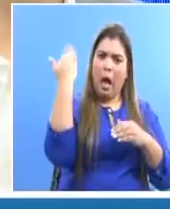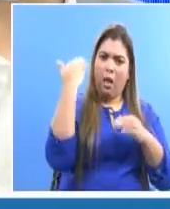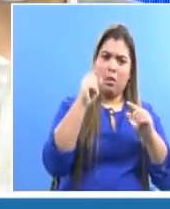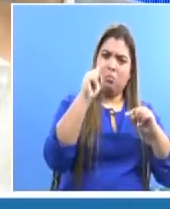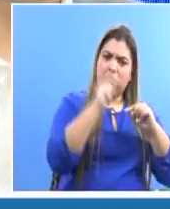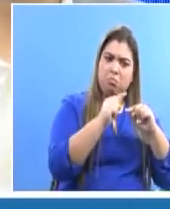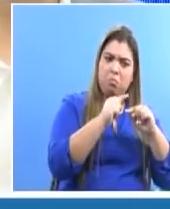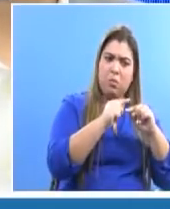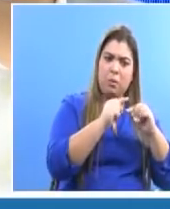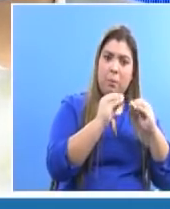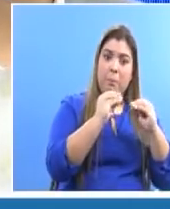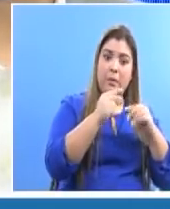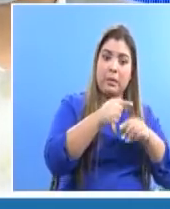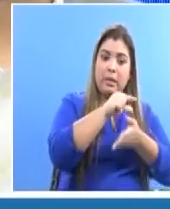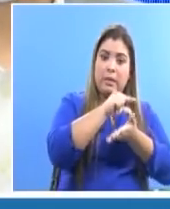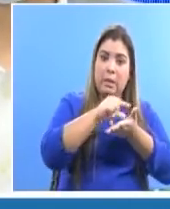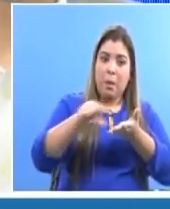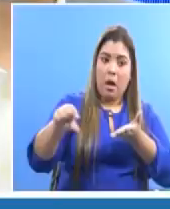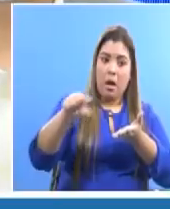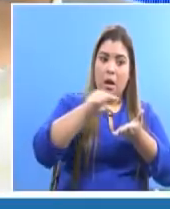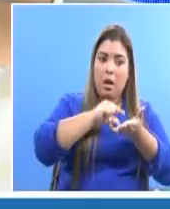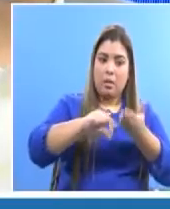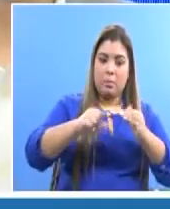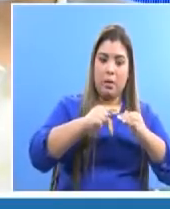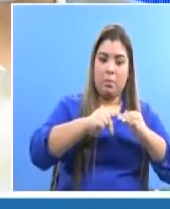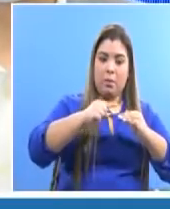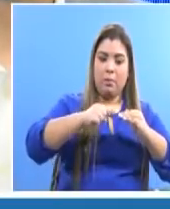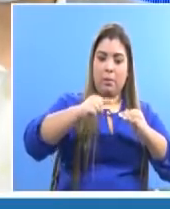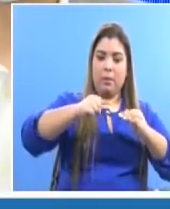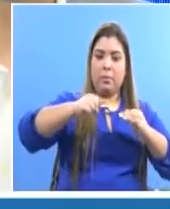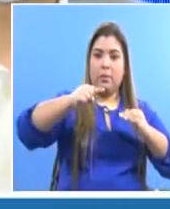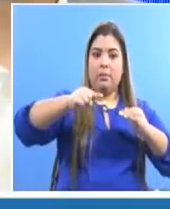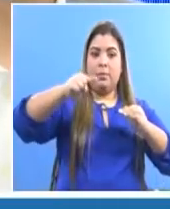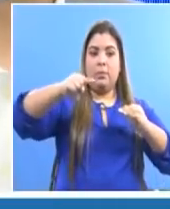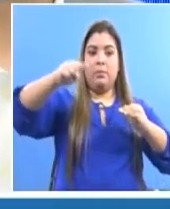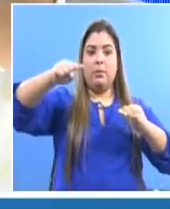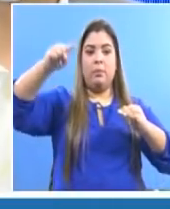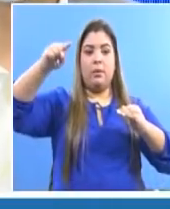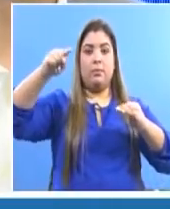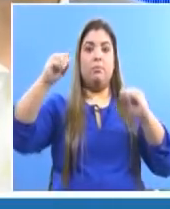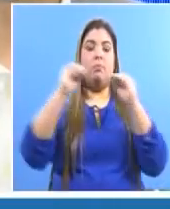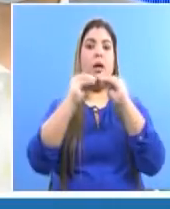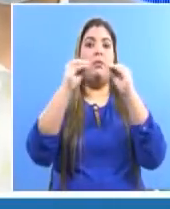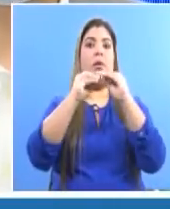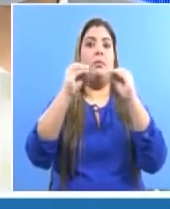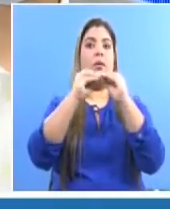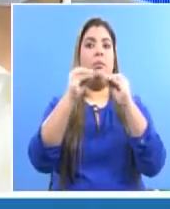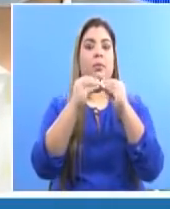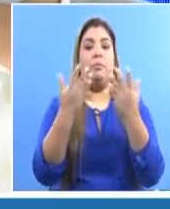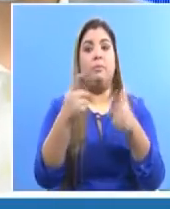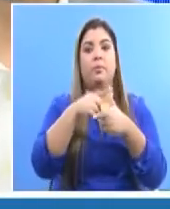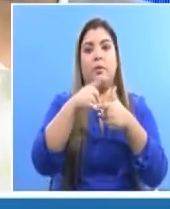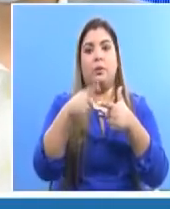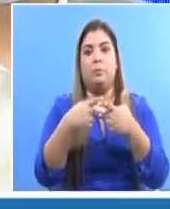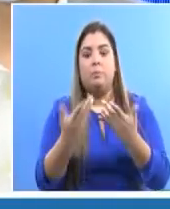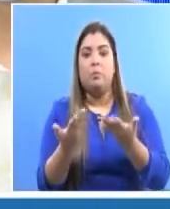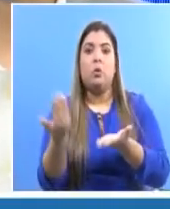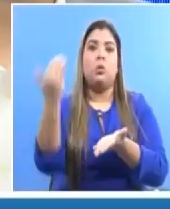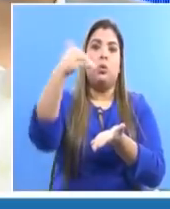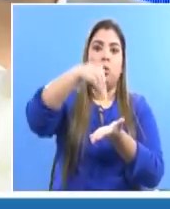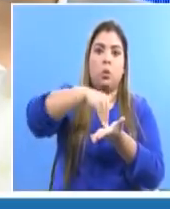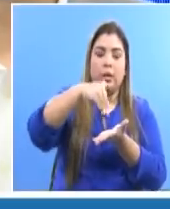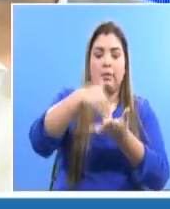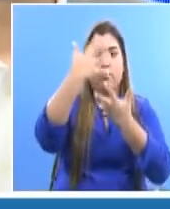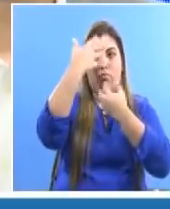Nuevamente, esto lo que indica es un aumento en la velocidad que va tomando nuevamente la epidemia